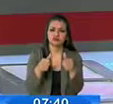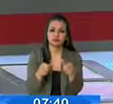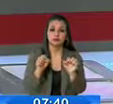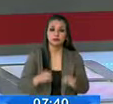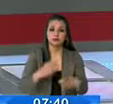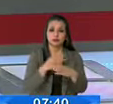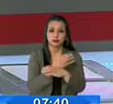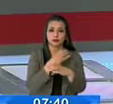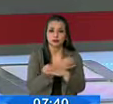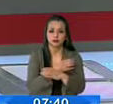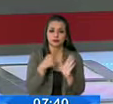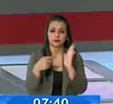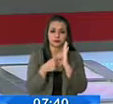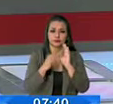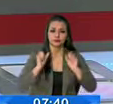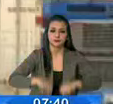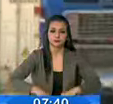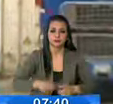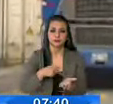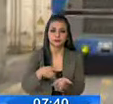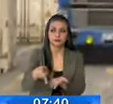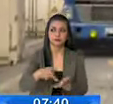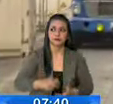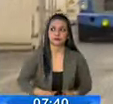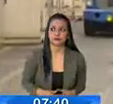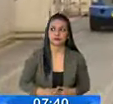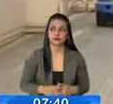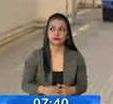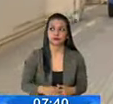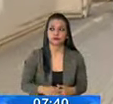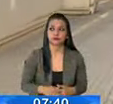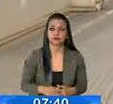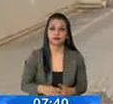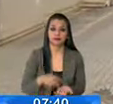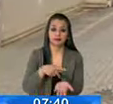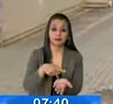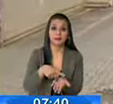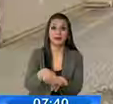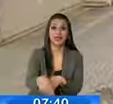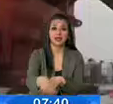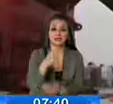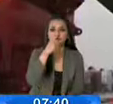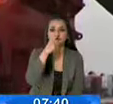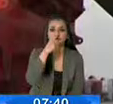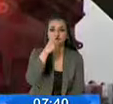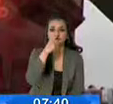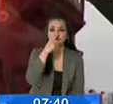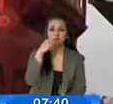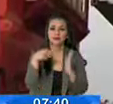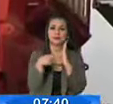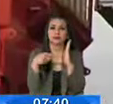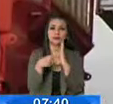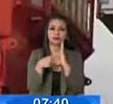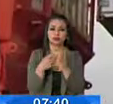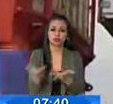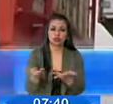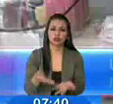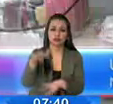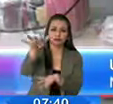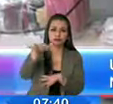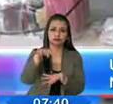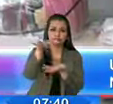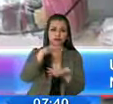calcular este tributo. El cobro de la tasa para todos los bienes importados entró en vigencia el